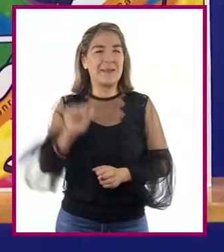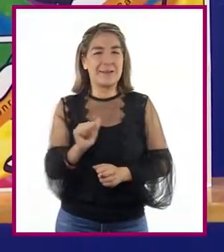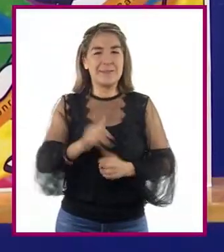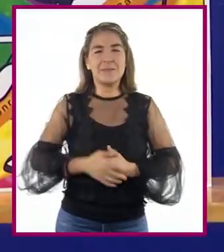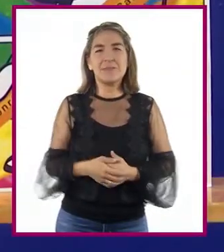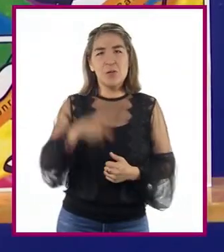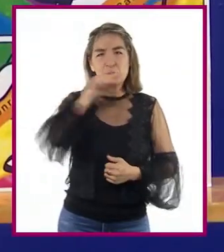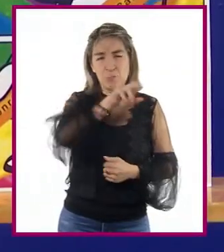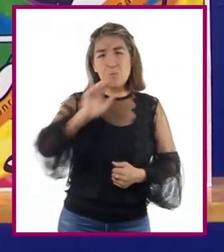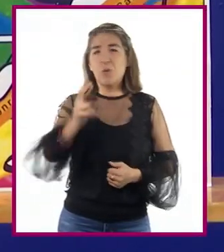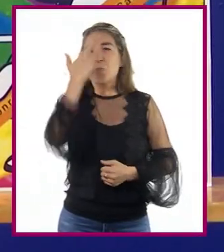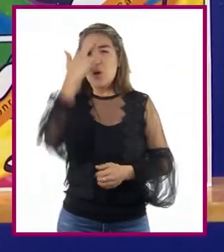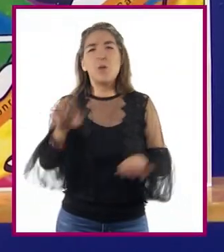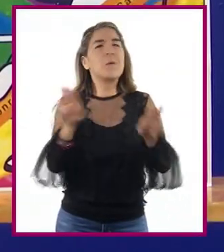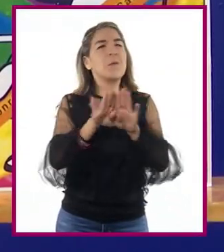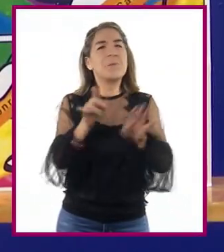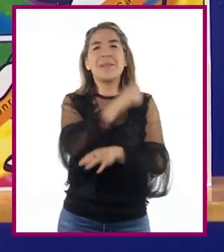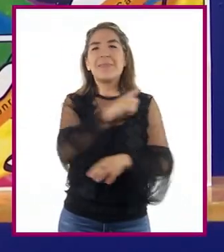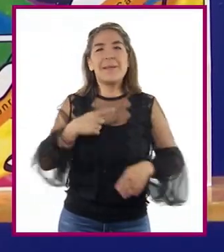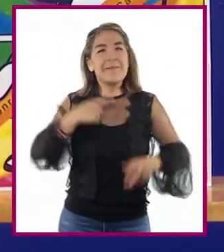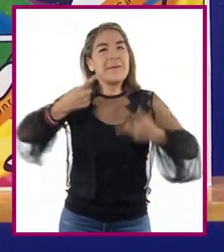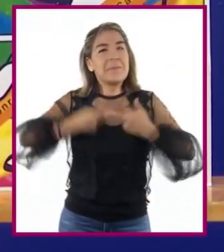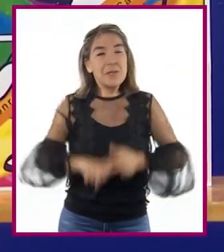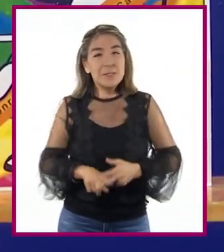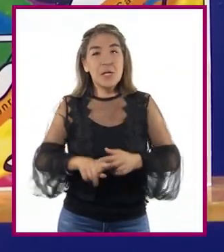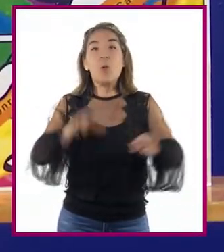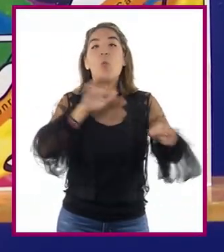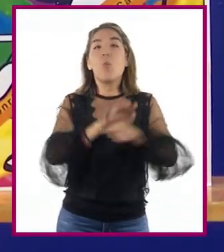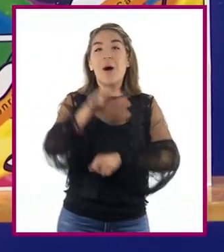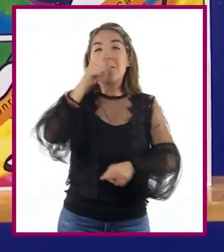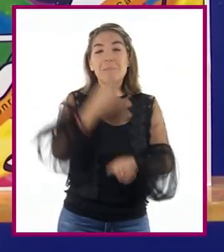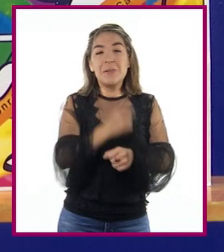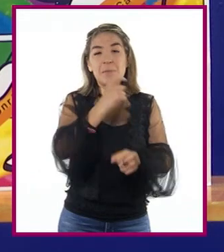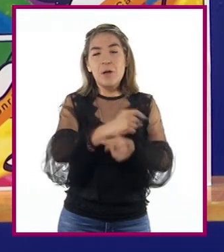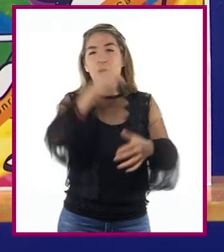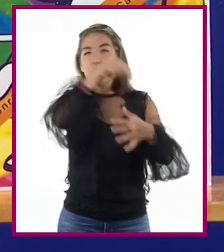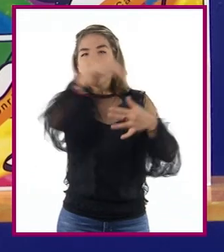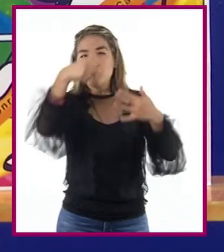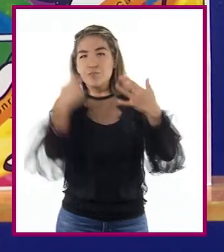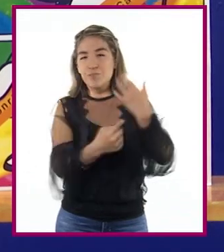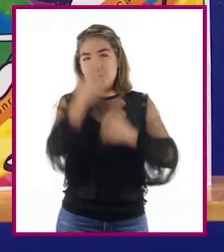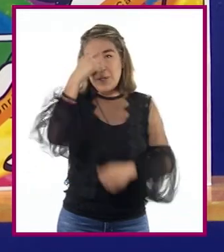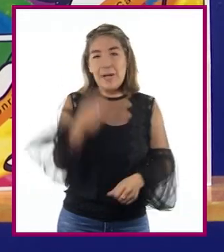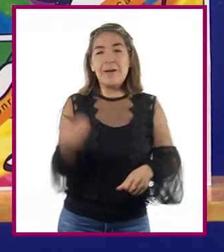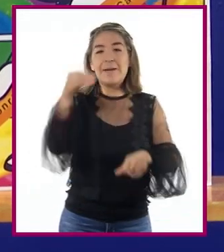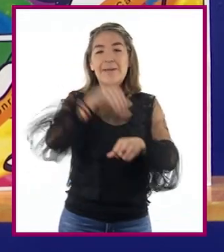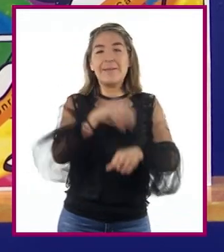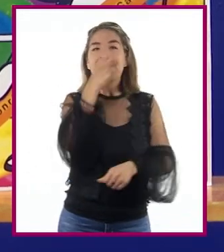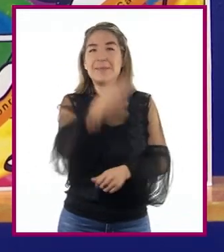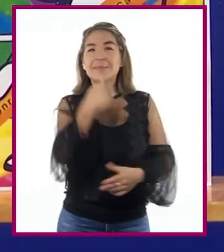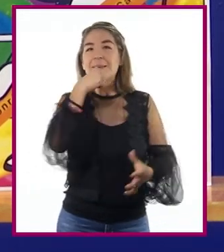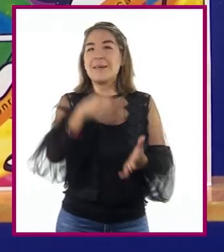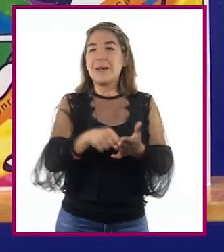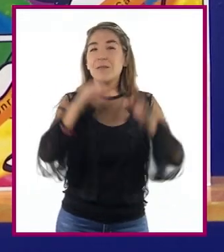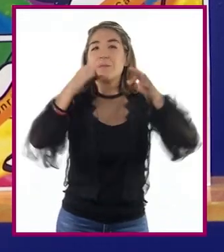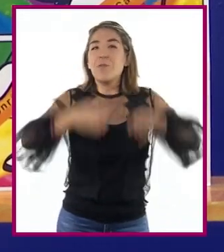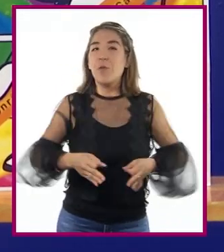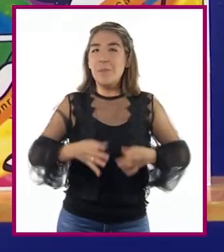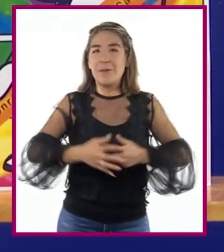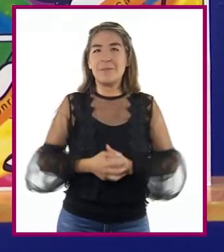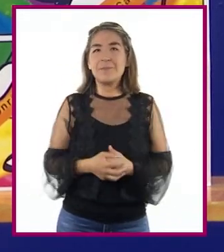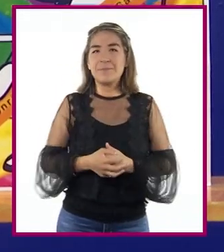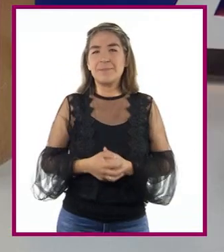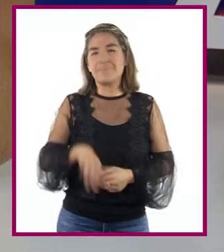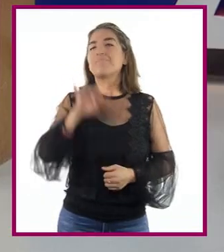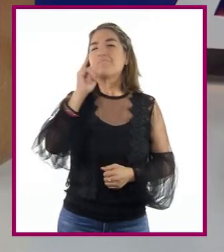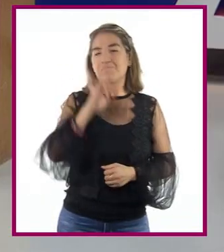¿Recuerdas cómo debemos empezar y cuáles son los primeros elementos que debe contener la carta formal?